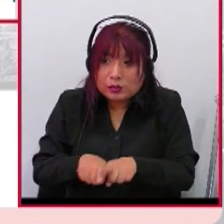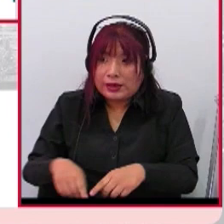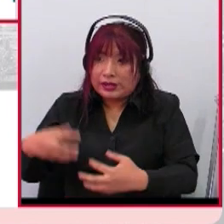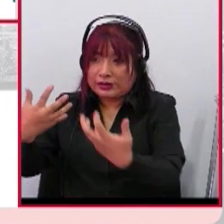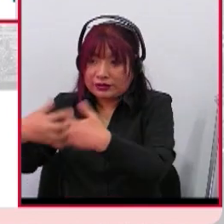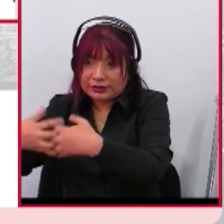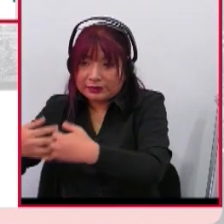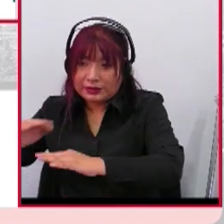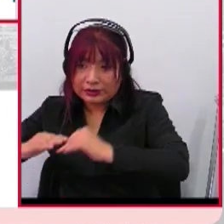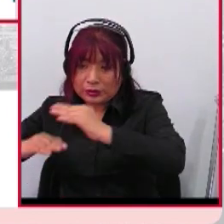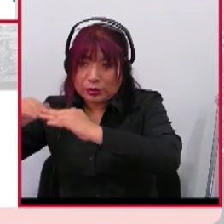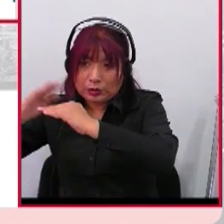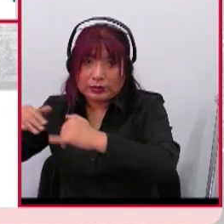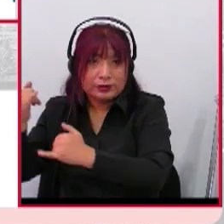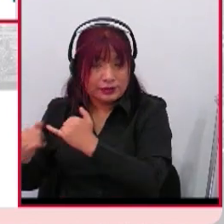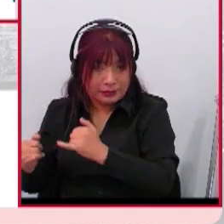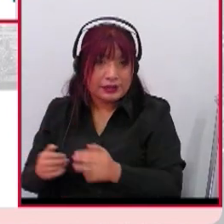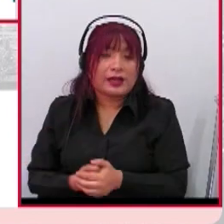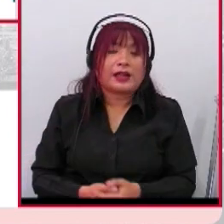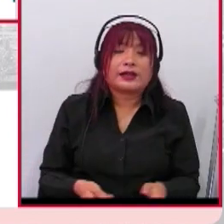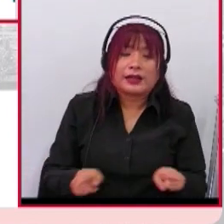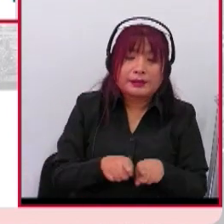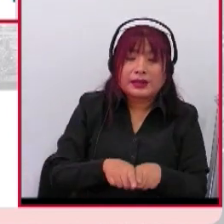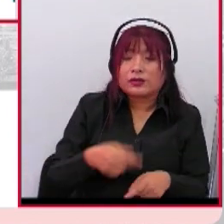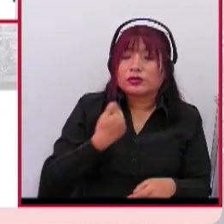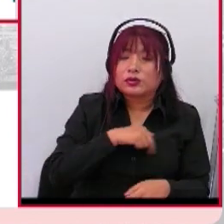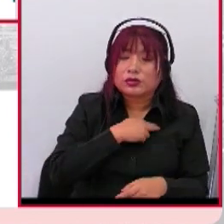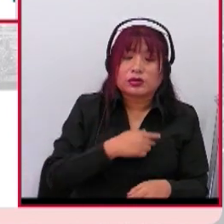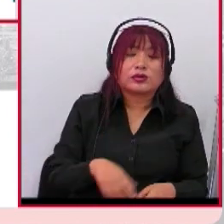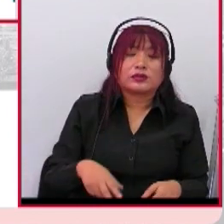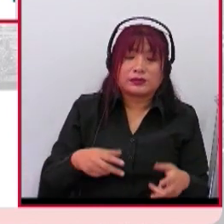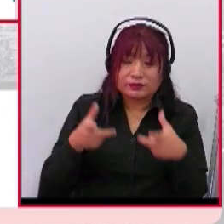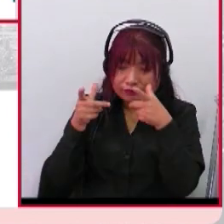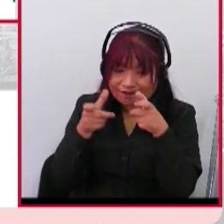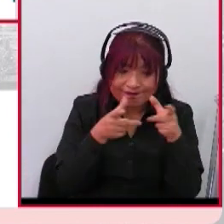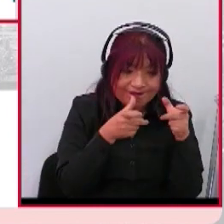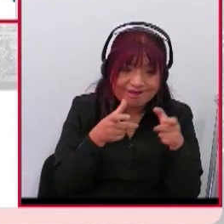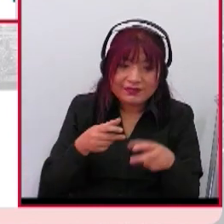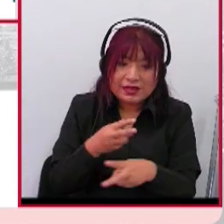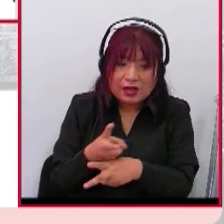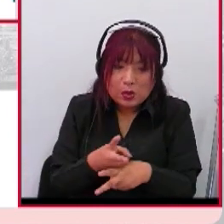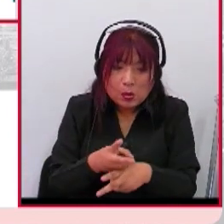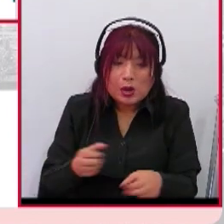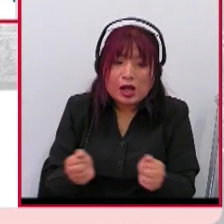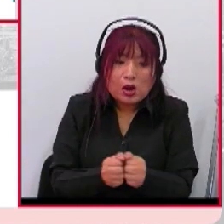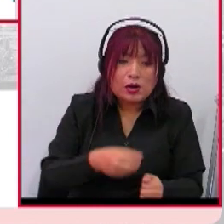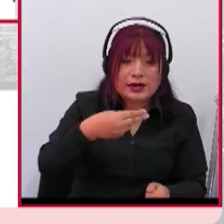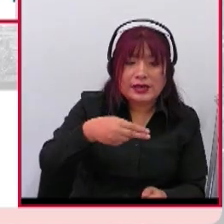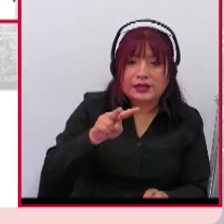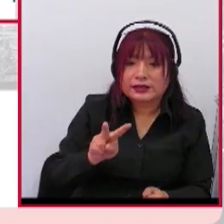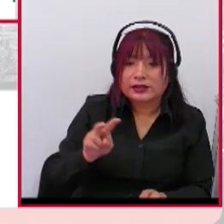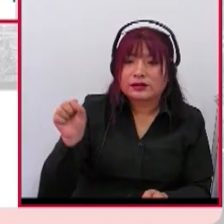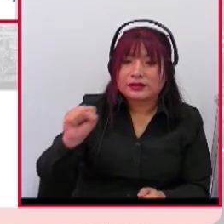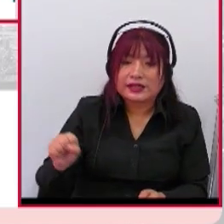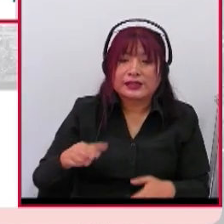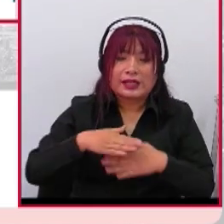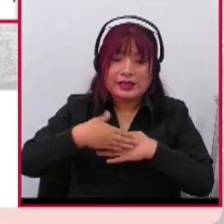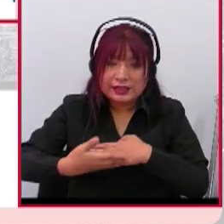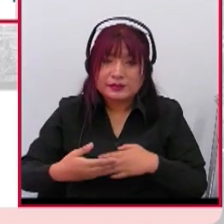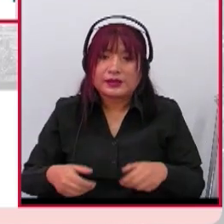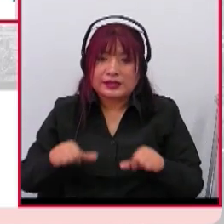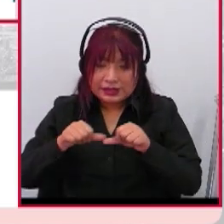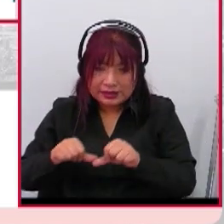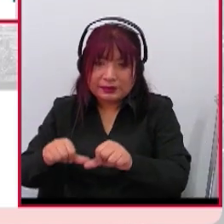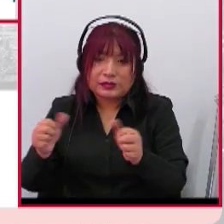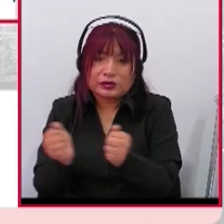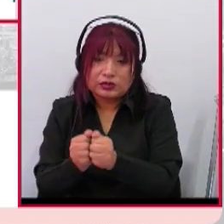Y finalmente, al estar seguros, hablábamos del control del H2S, finalmente entramos con el NASH. Ahí